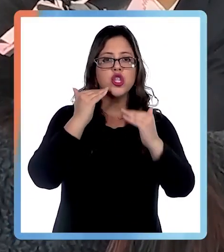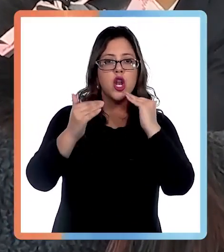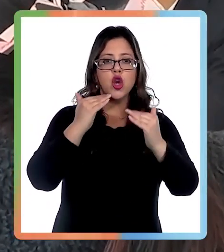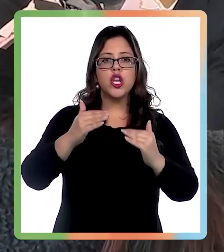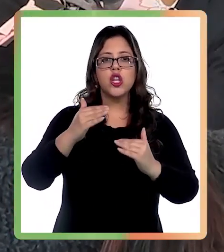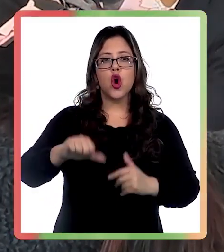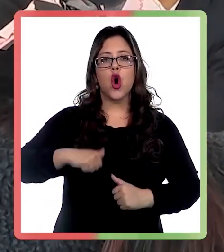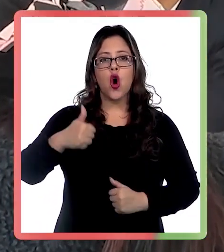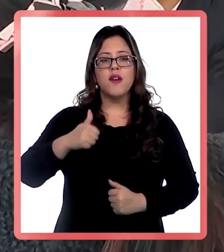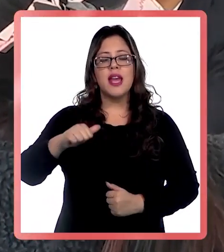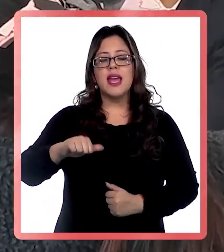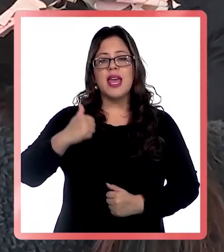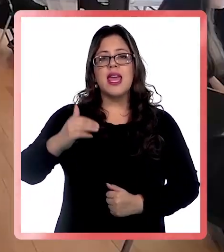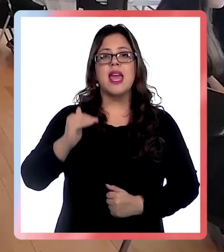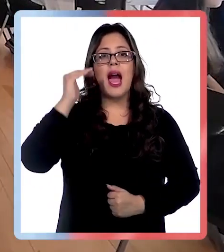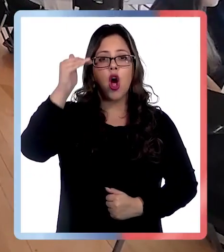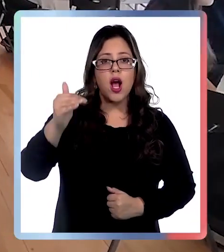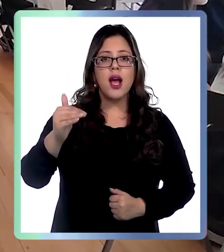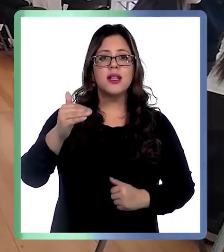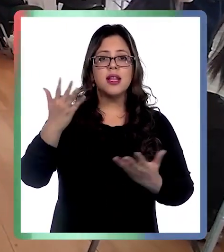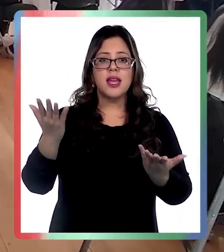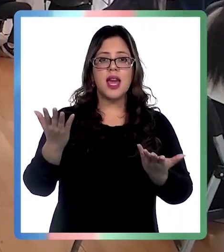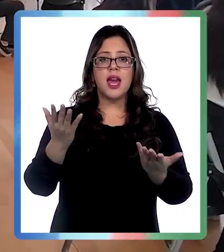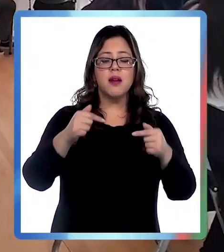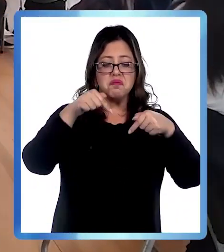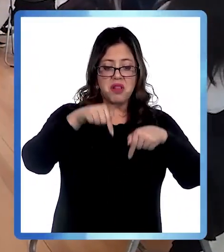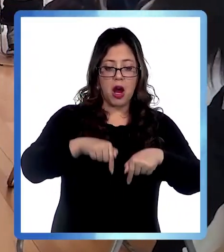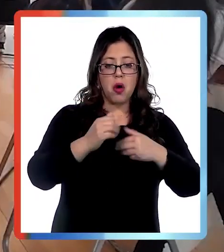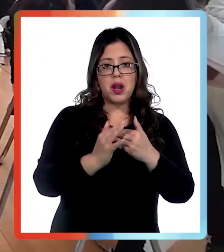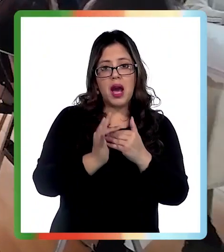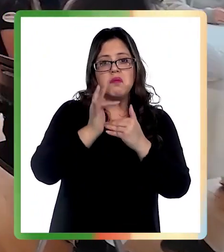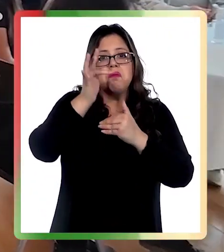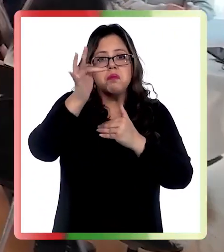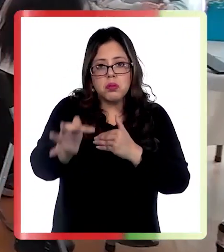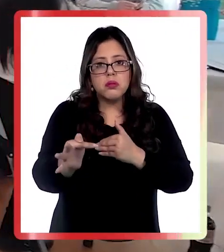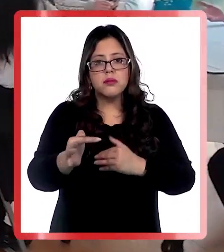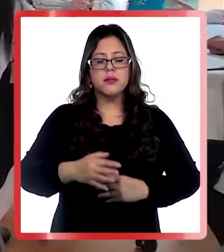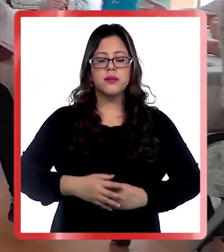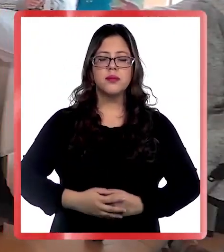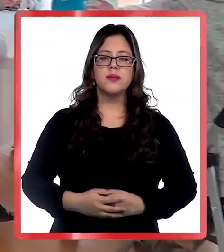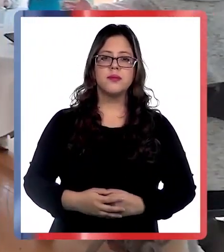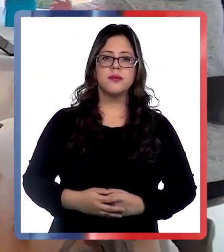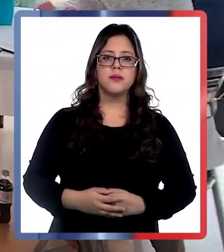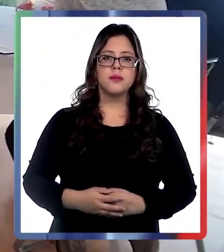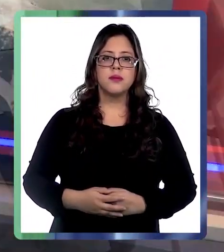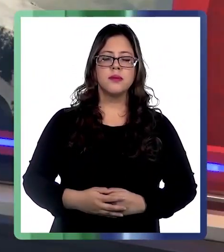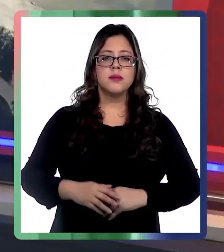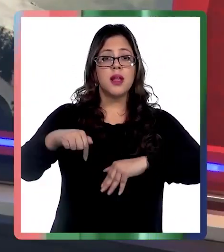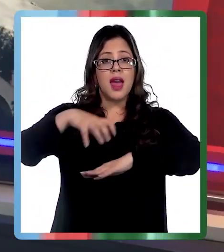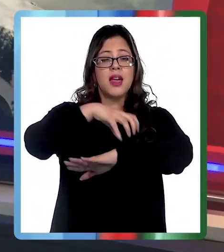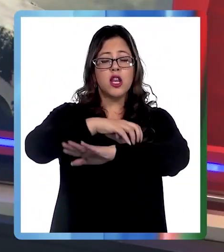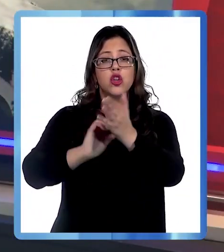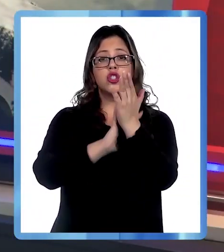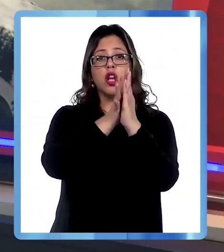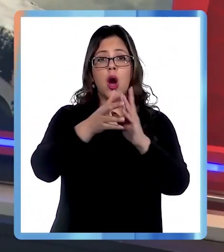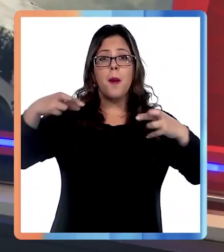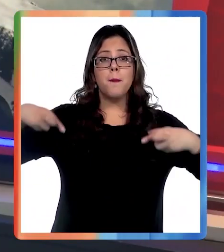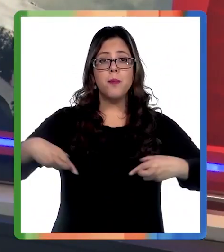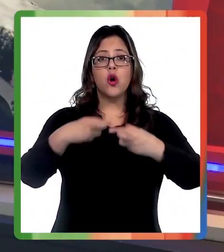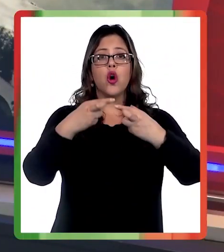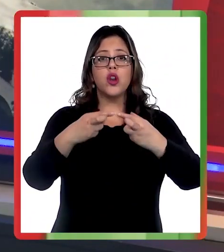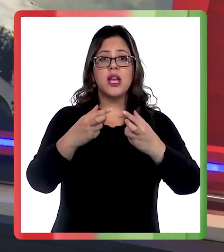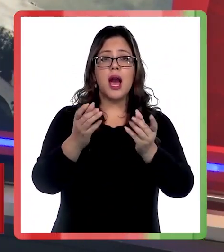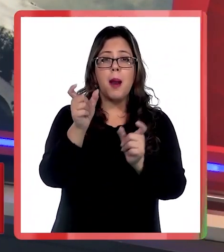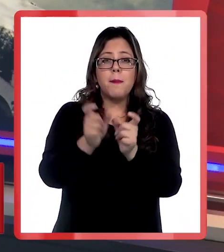municipales En beneficio de niños jóvenes y adolescentes en un corto mediano o largo plazo viajamos a la